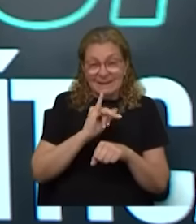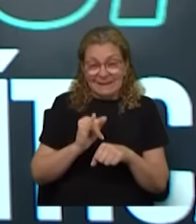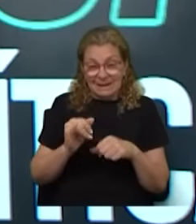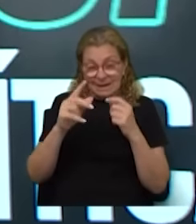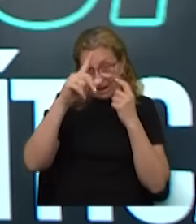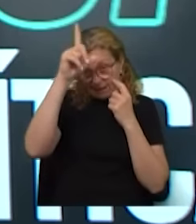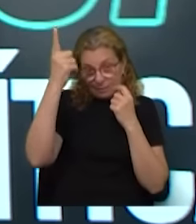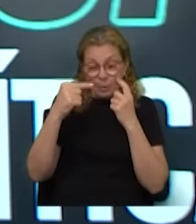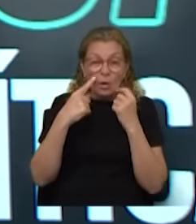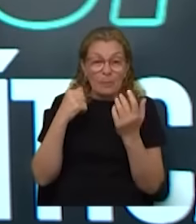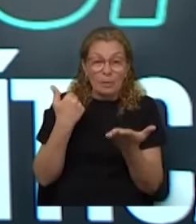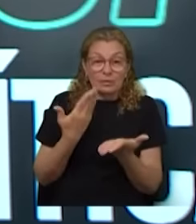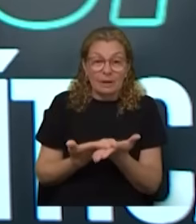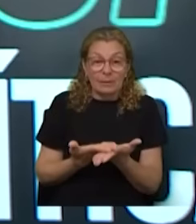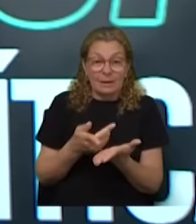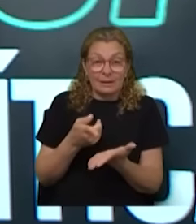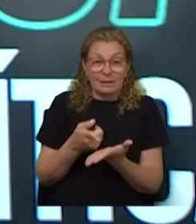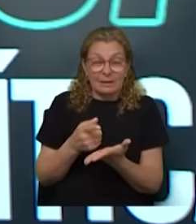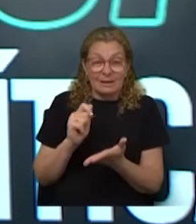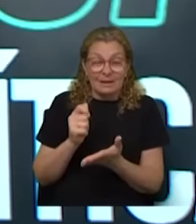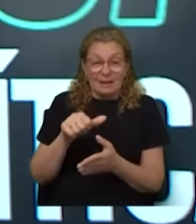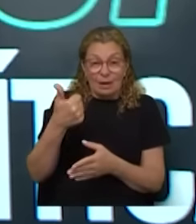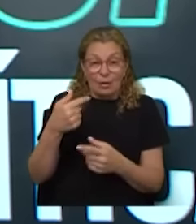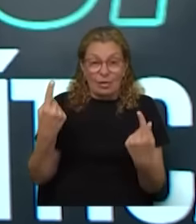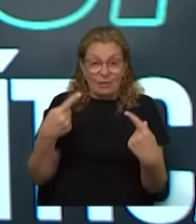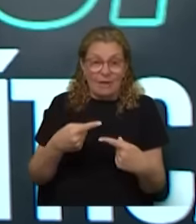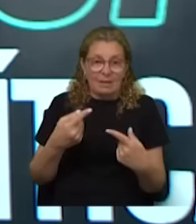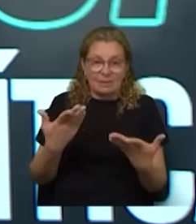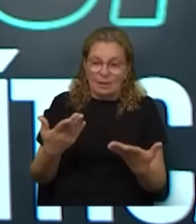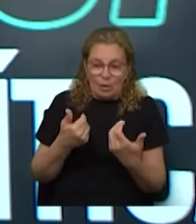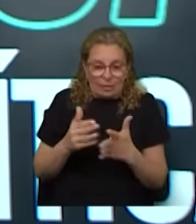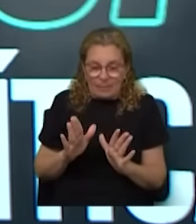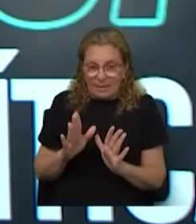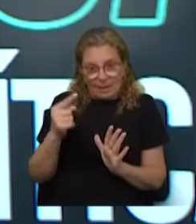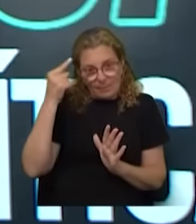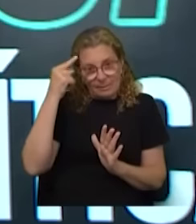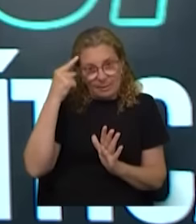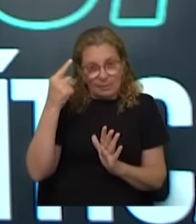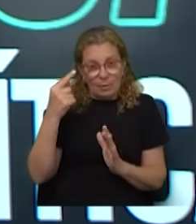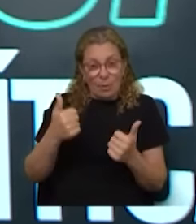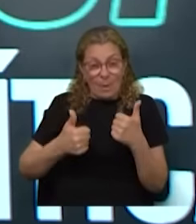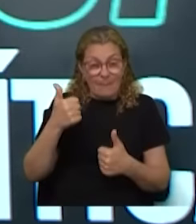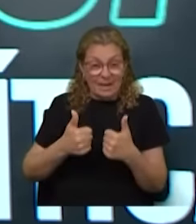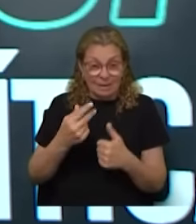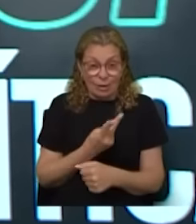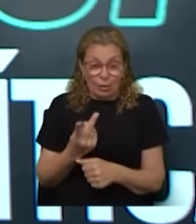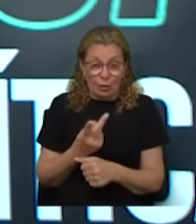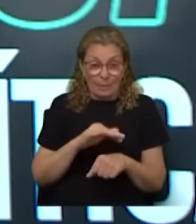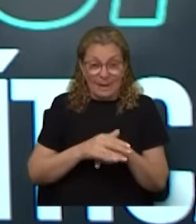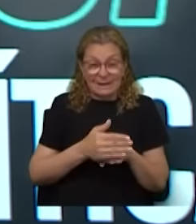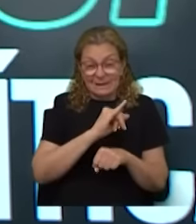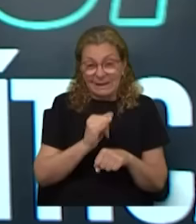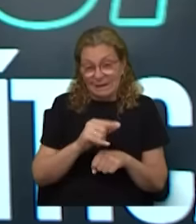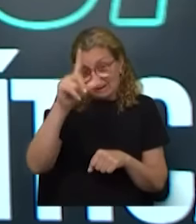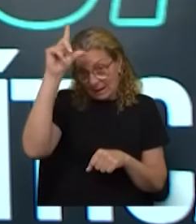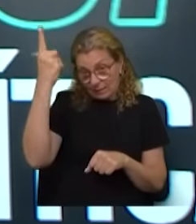Bueno ahí lo que mostraba es que Quién ganó el debate no la pregunta inicial daba un empate entre Daniel Martínez y la